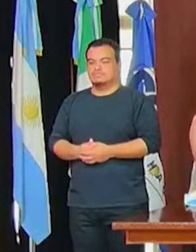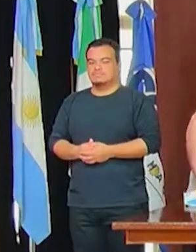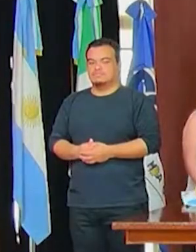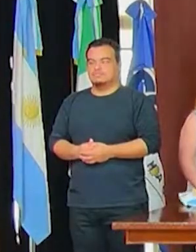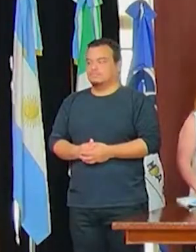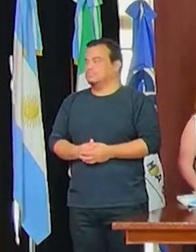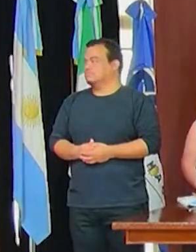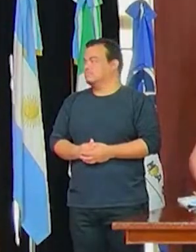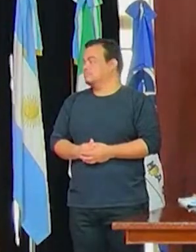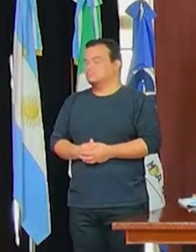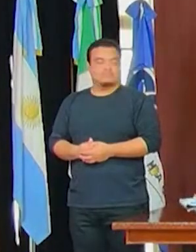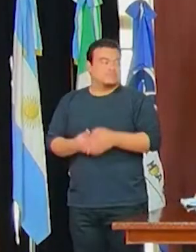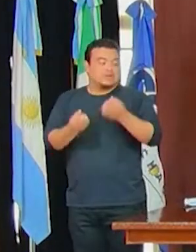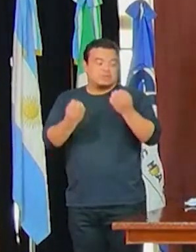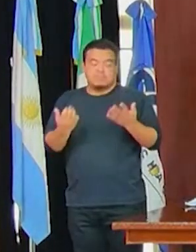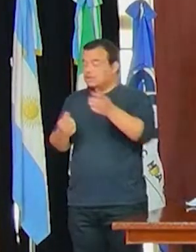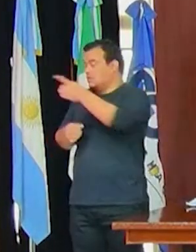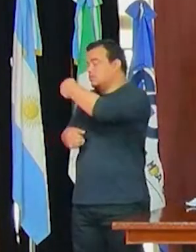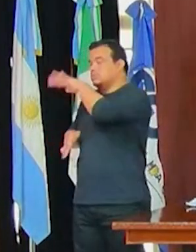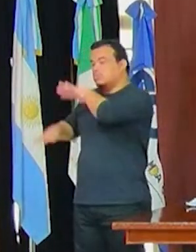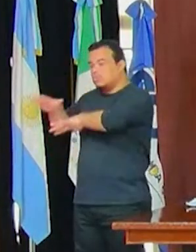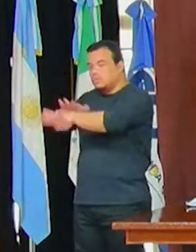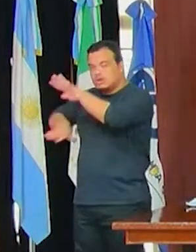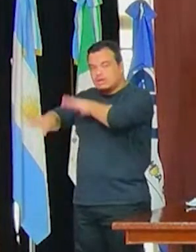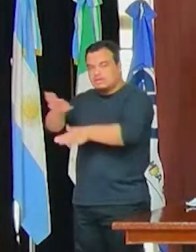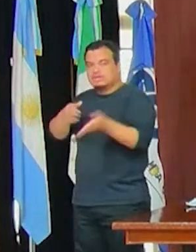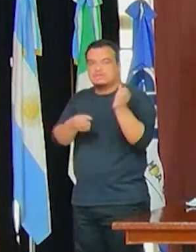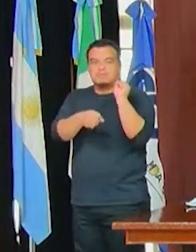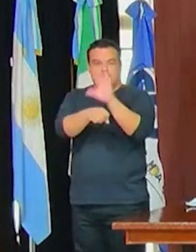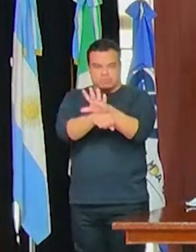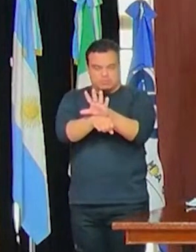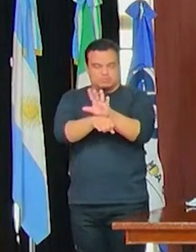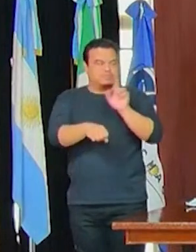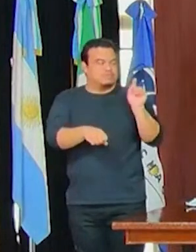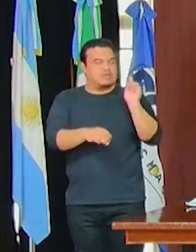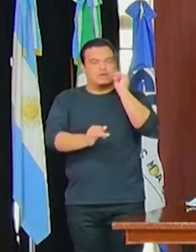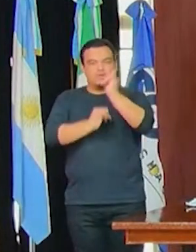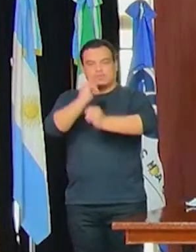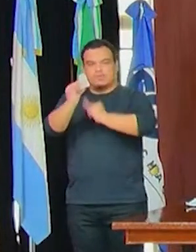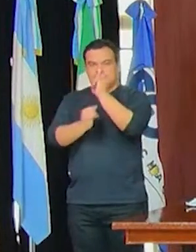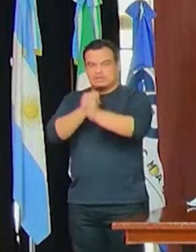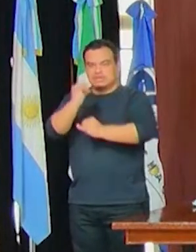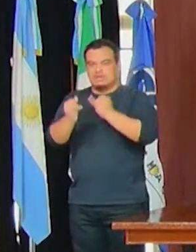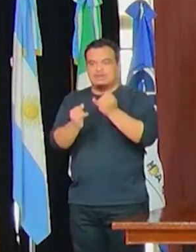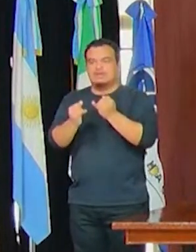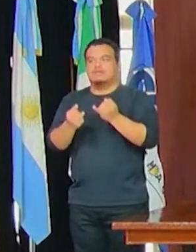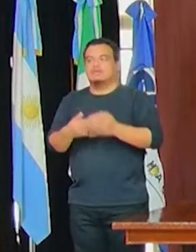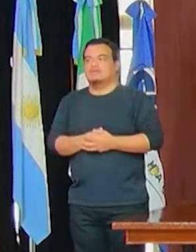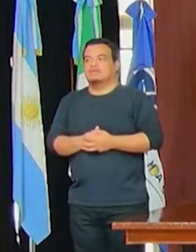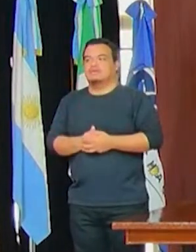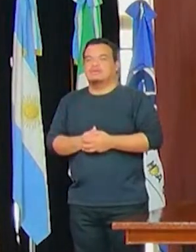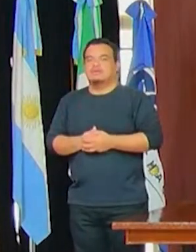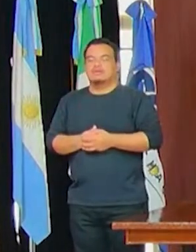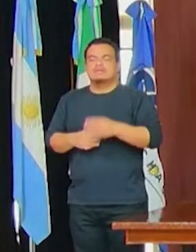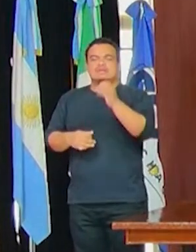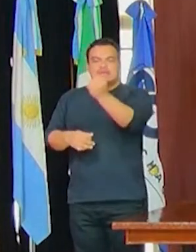Bueno, yo mientras buscan el PowerPoint, les voy a contar que es